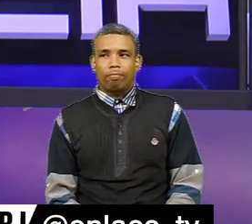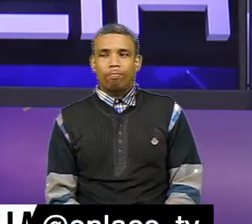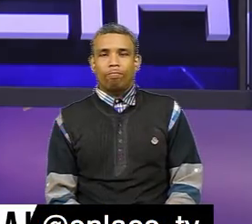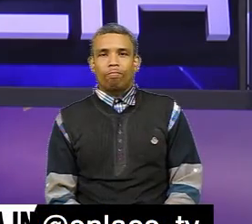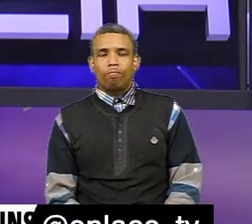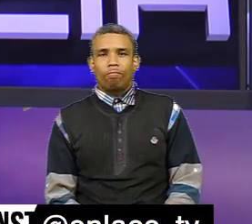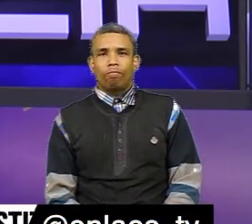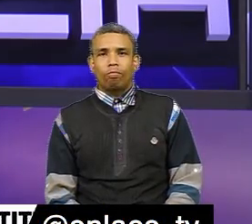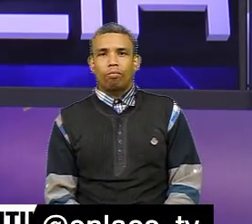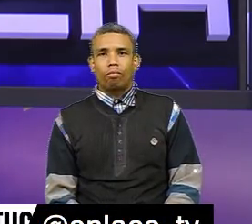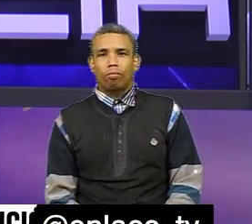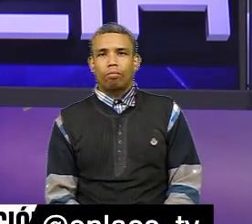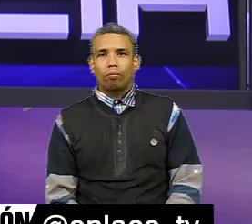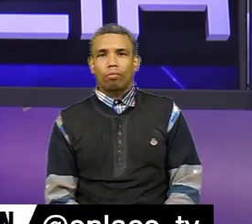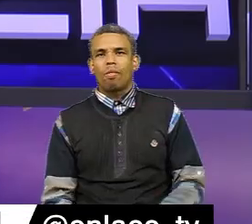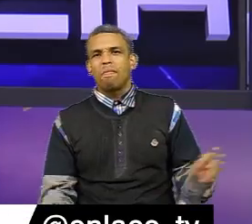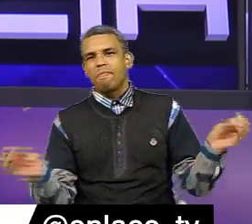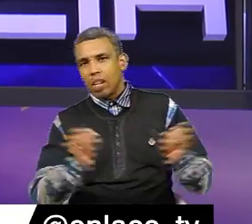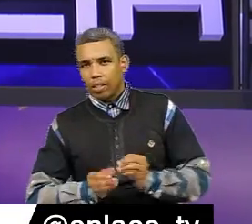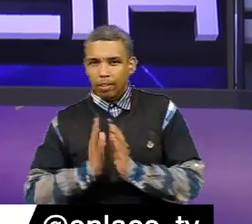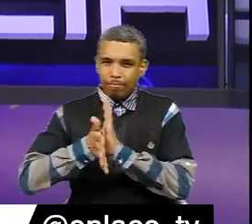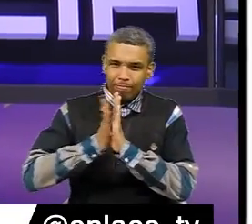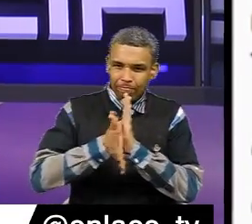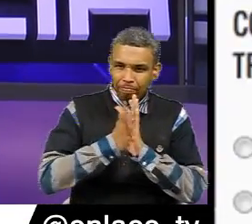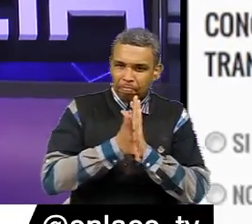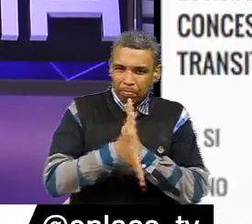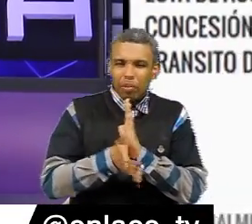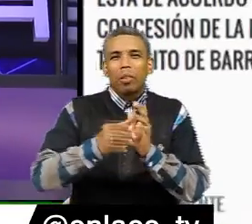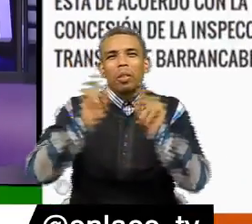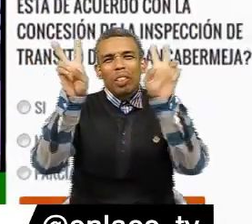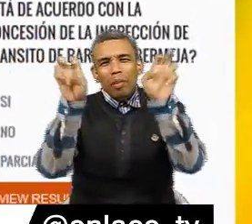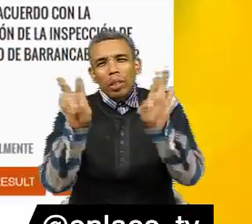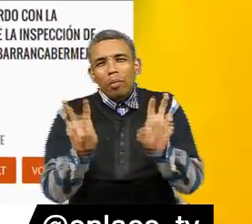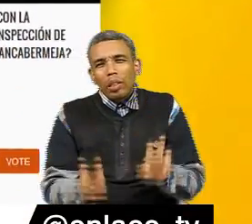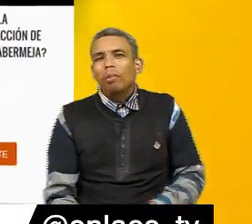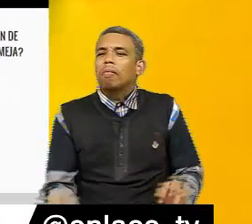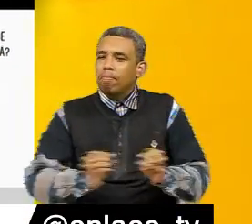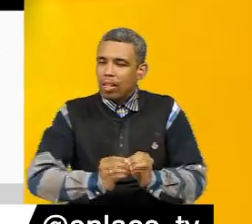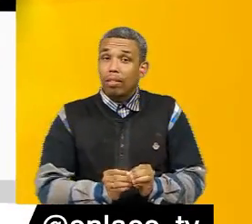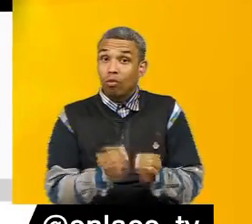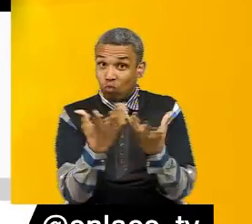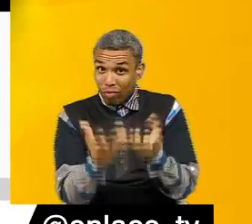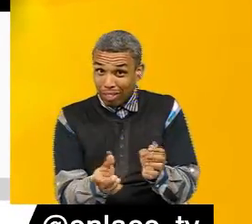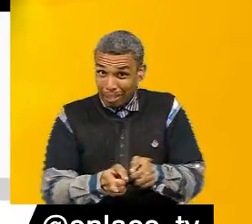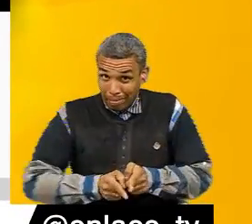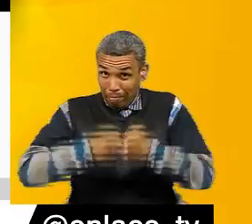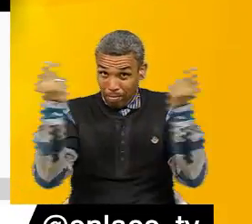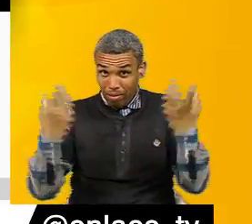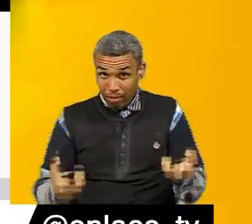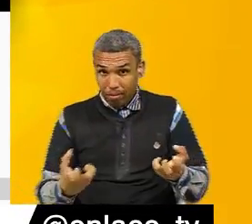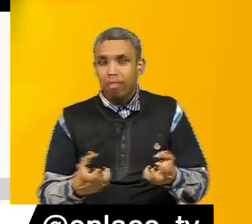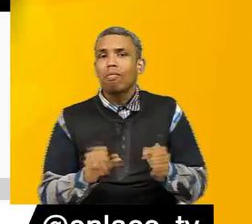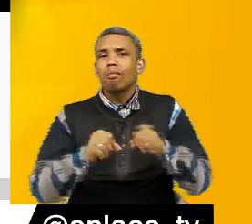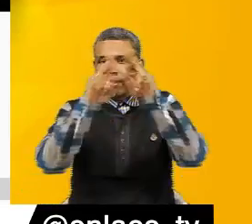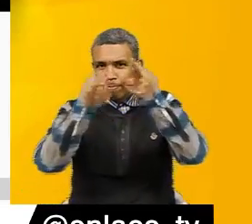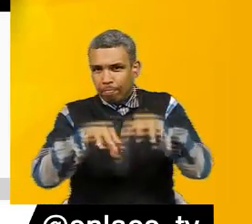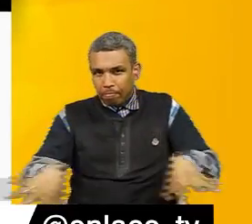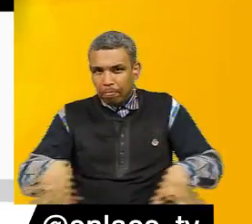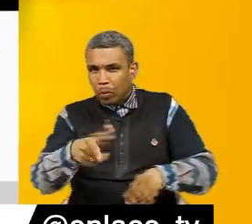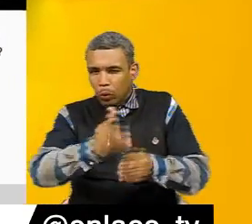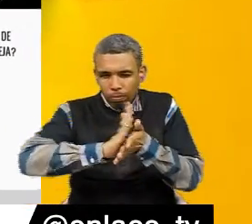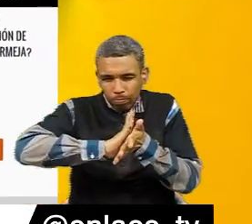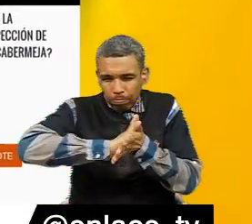Seguimos llevando a nuestra comunidad el acontecer de nuestra ciudad y región de manera oportuna y veraz. Estas y otras informaciones de Enlace Noticias